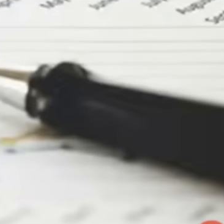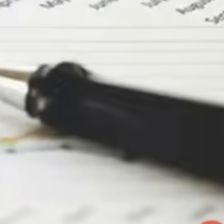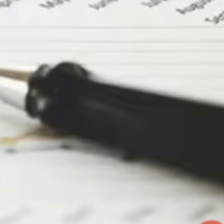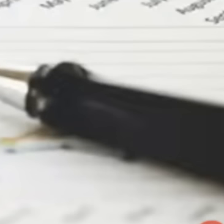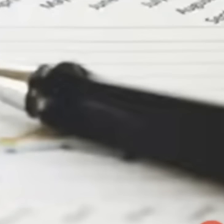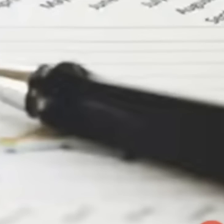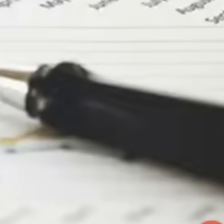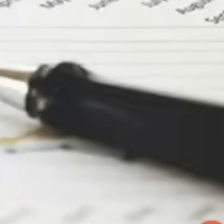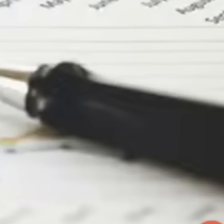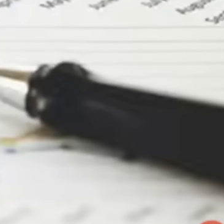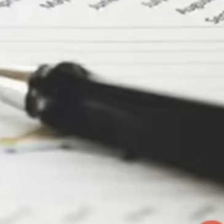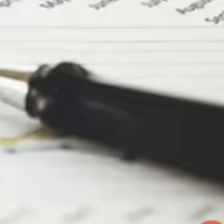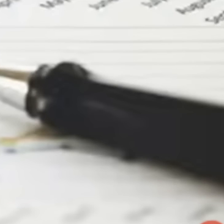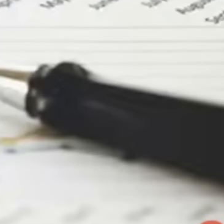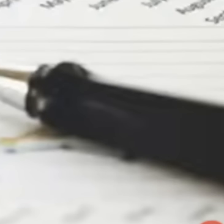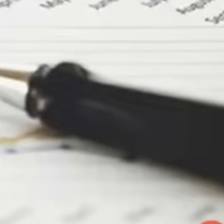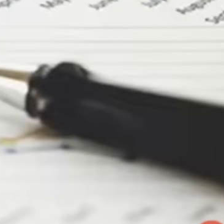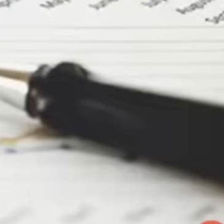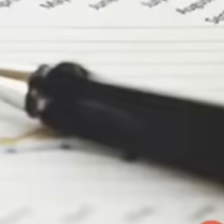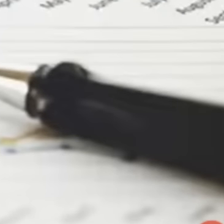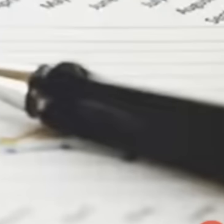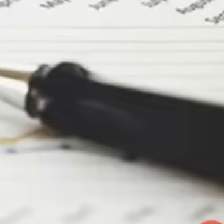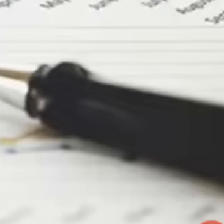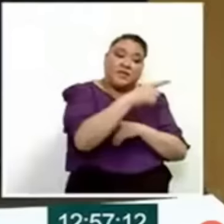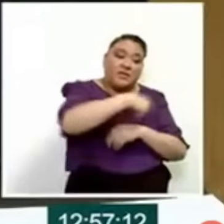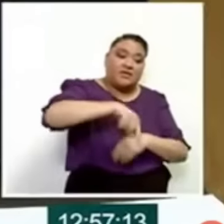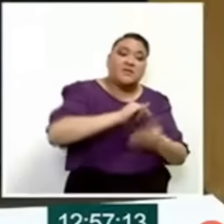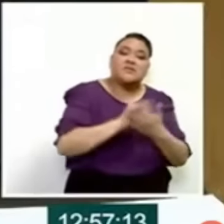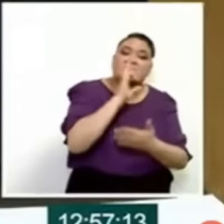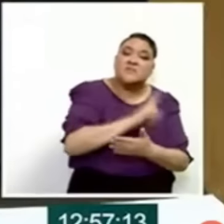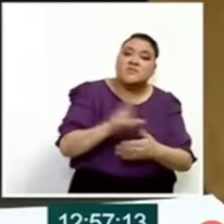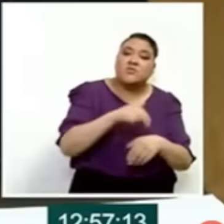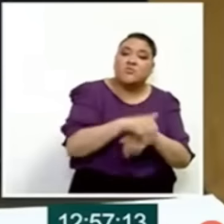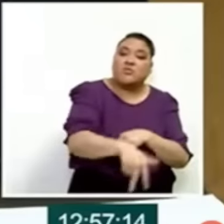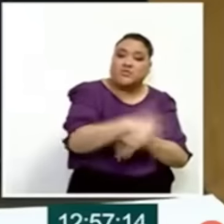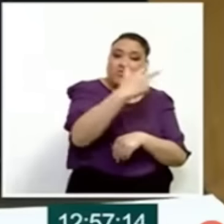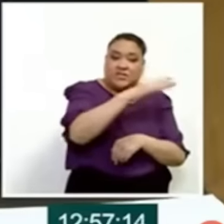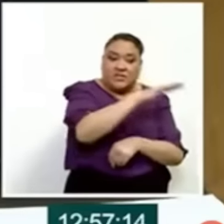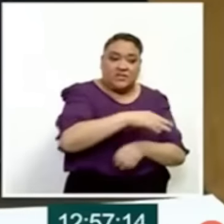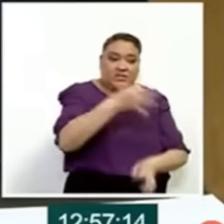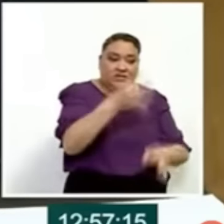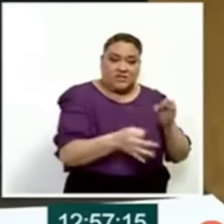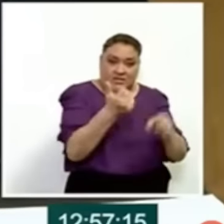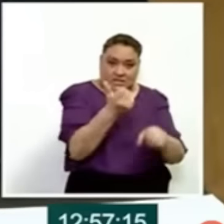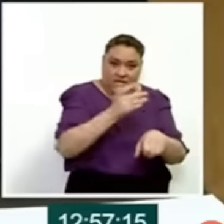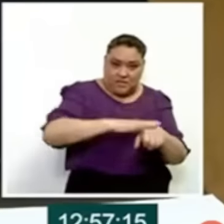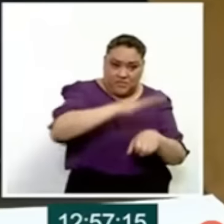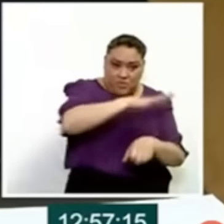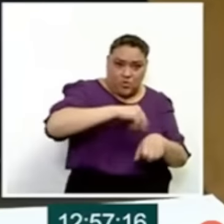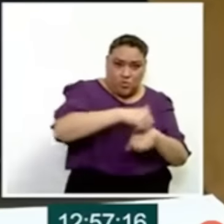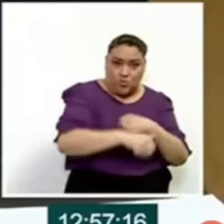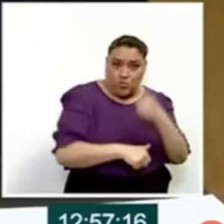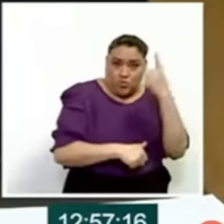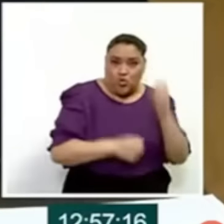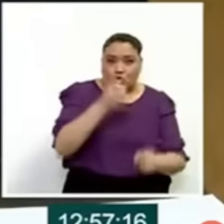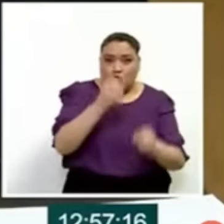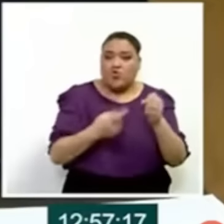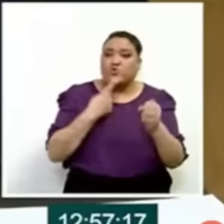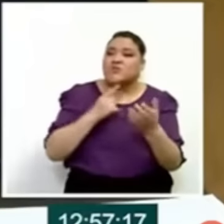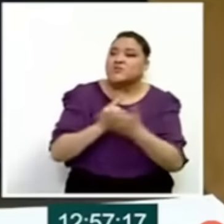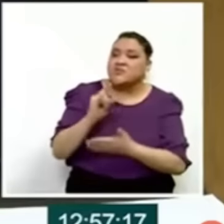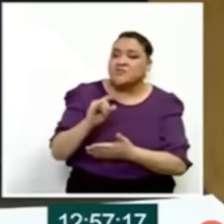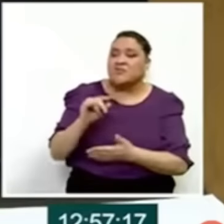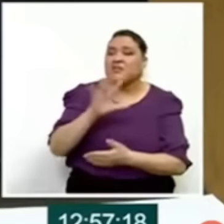como última instancia. Ahora viene un proceso complicado de ejecución de las sentencias y de todas estas resoluciones, en donde, bueno, ya veremos